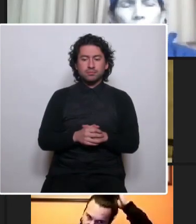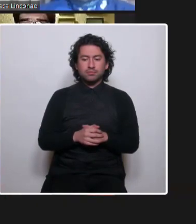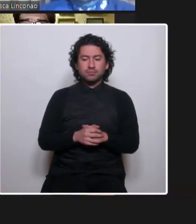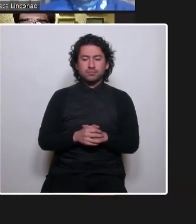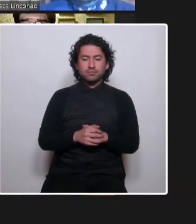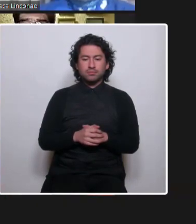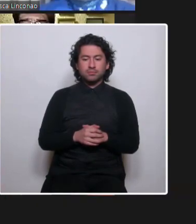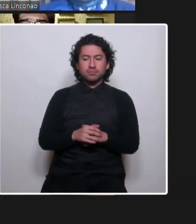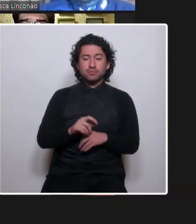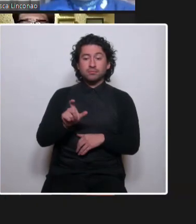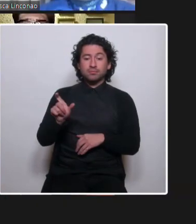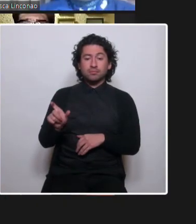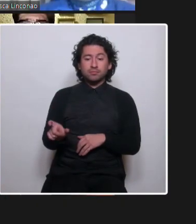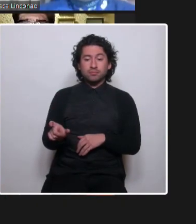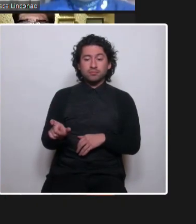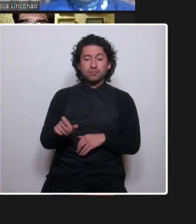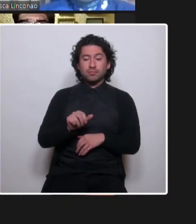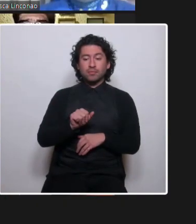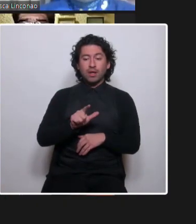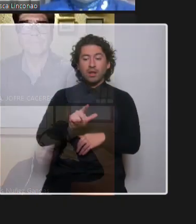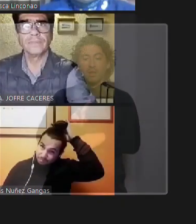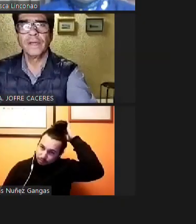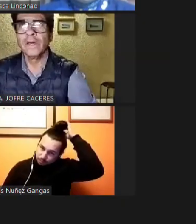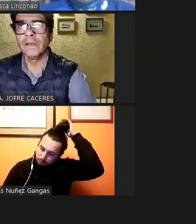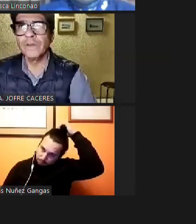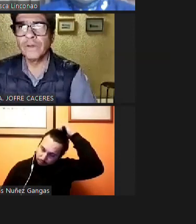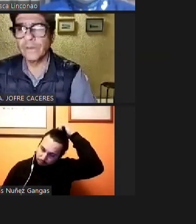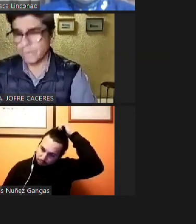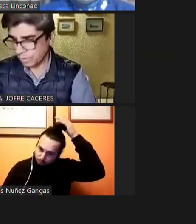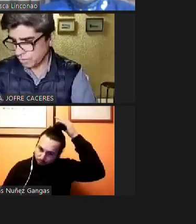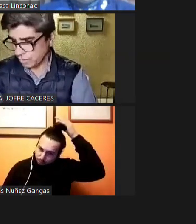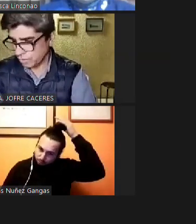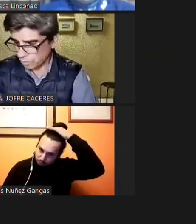Convencional Álvaro Jofré.